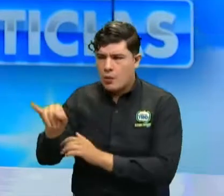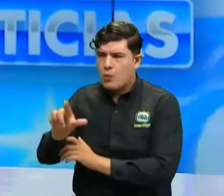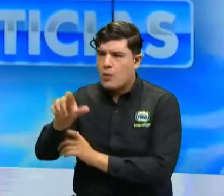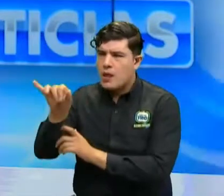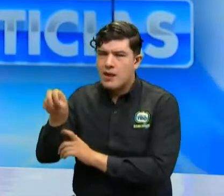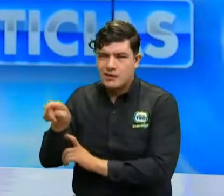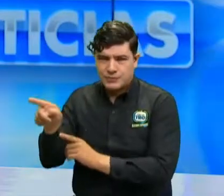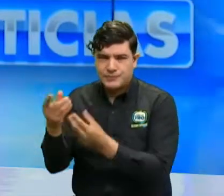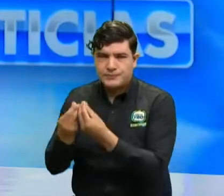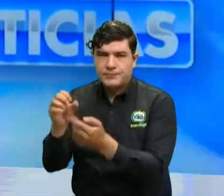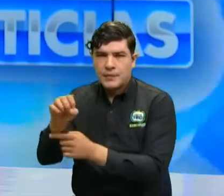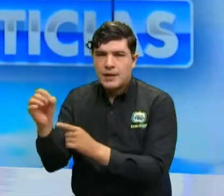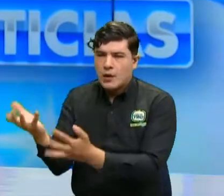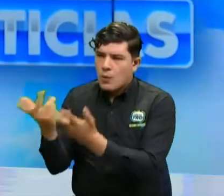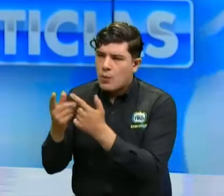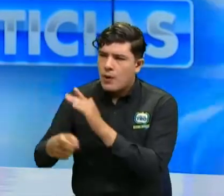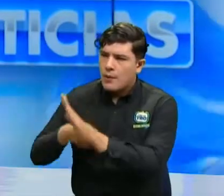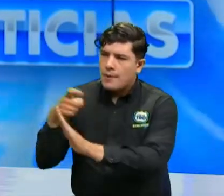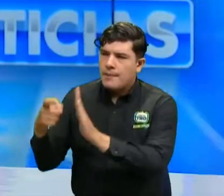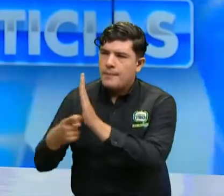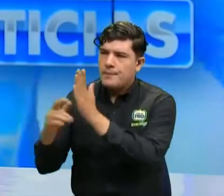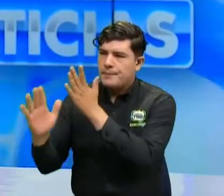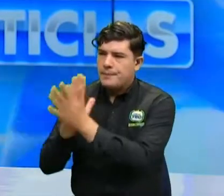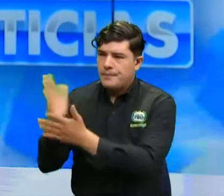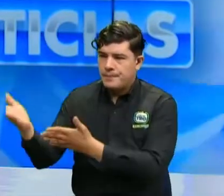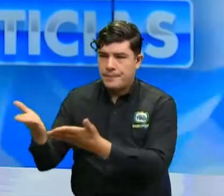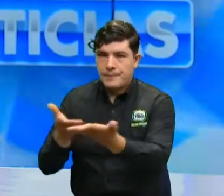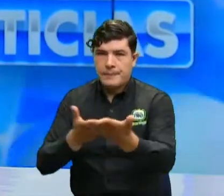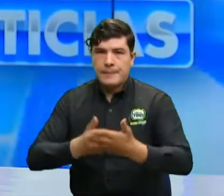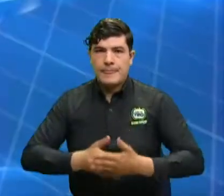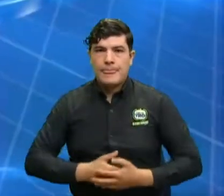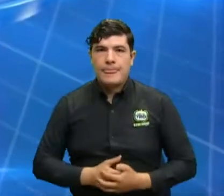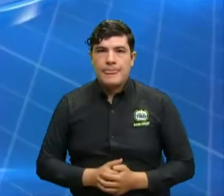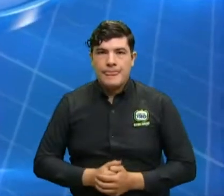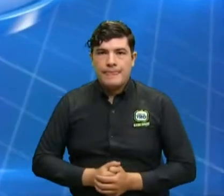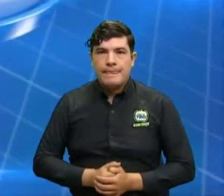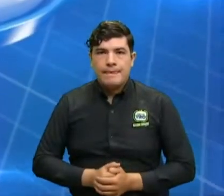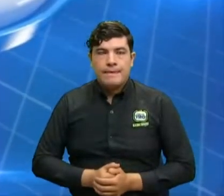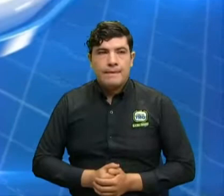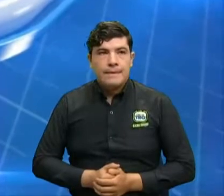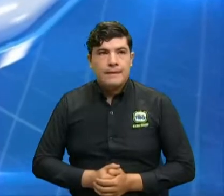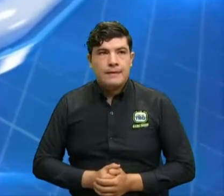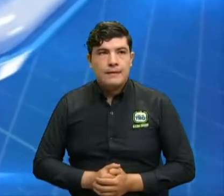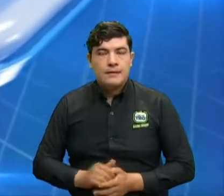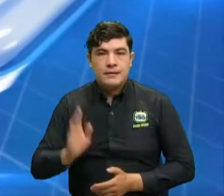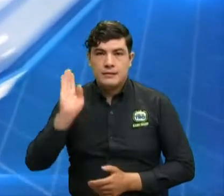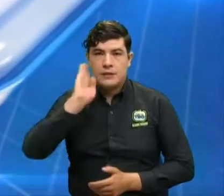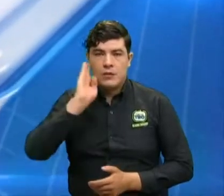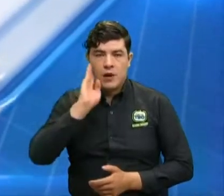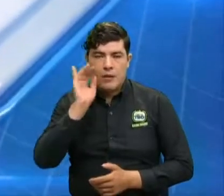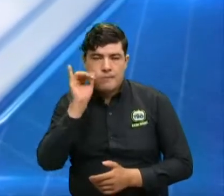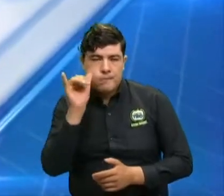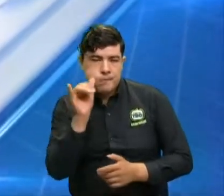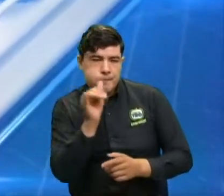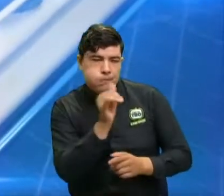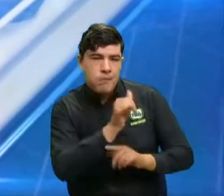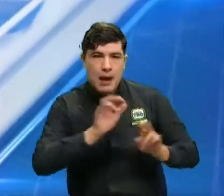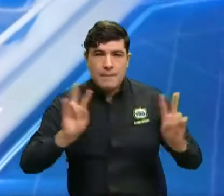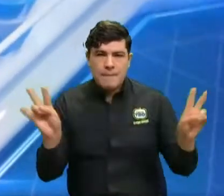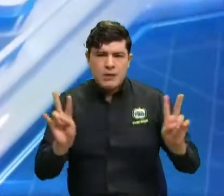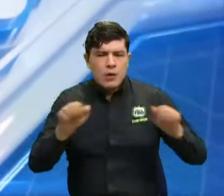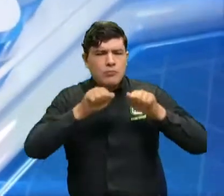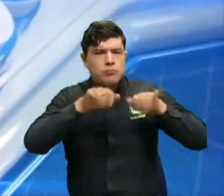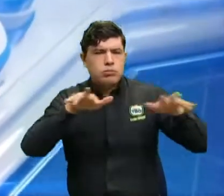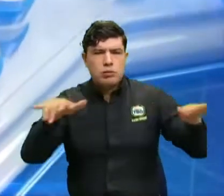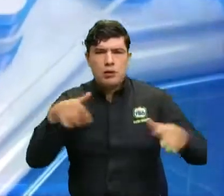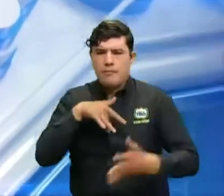lo que está sucediendo en la capital piñera de colombia con celular en mano y transmitiendo en vivo una comerciante se